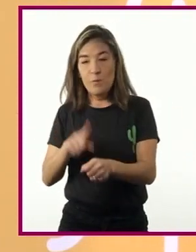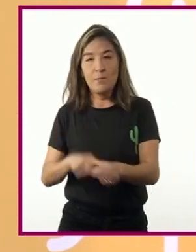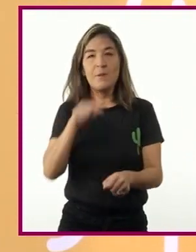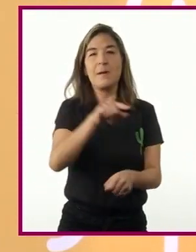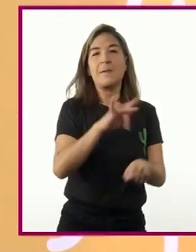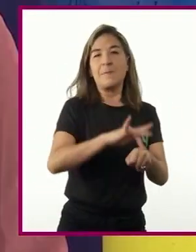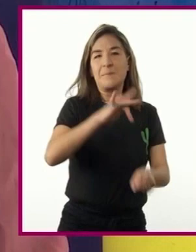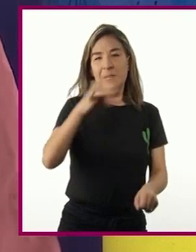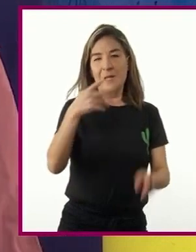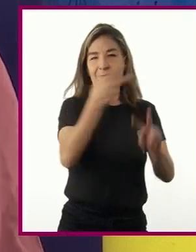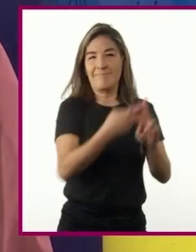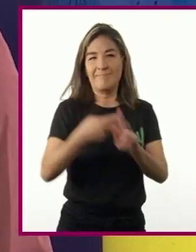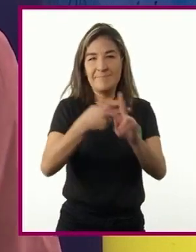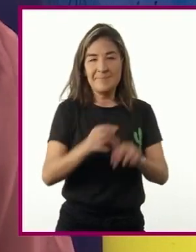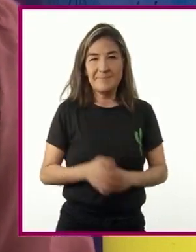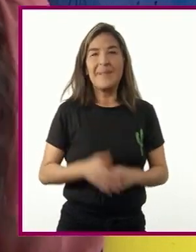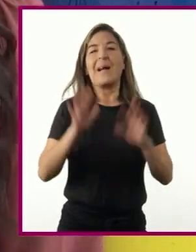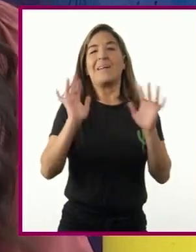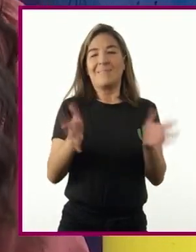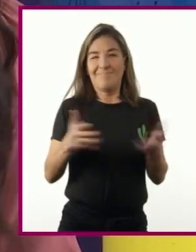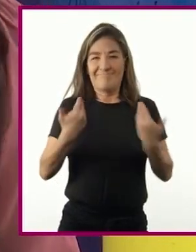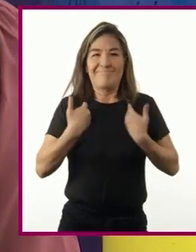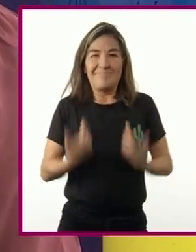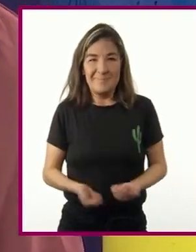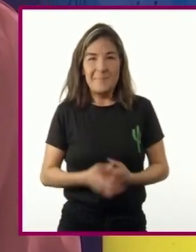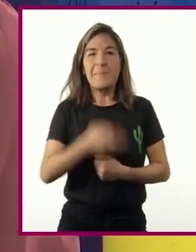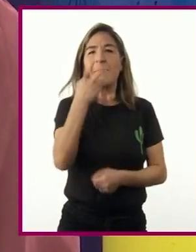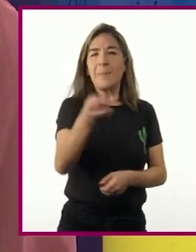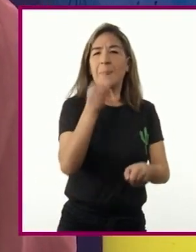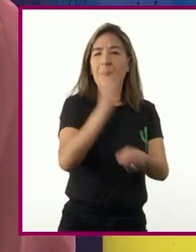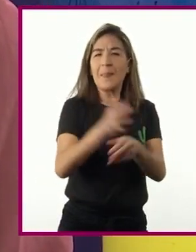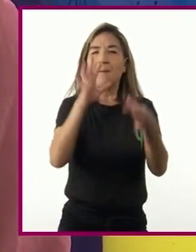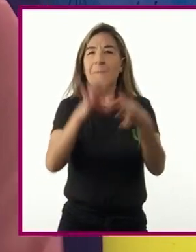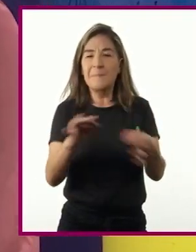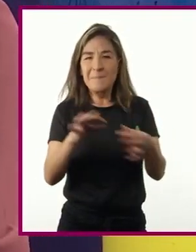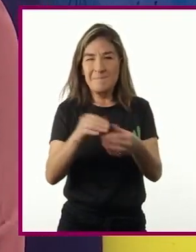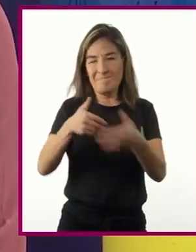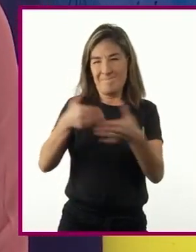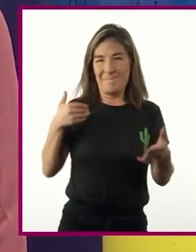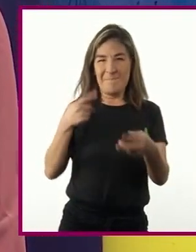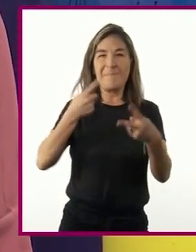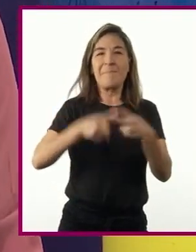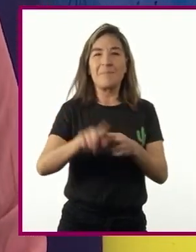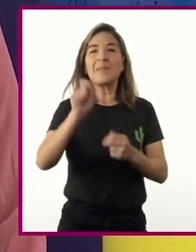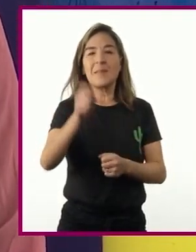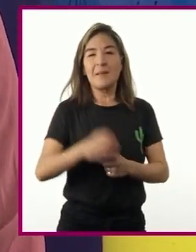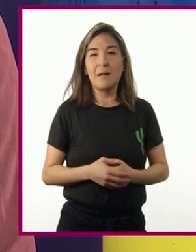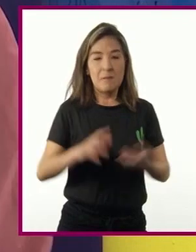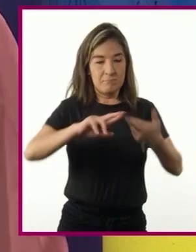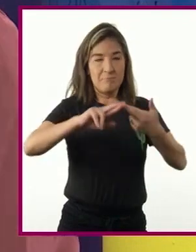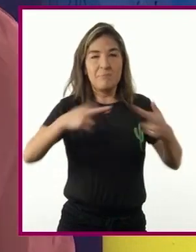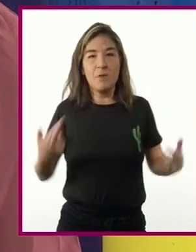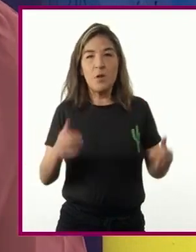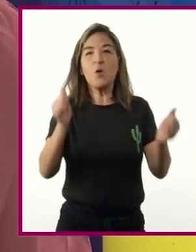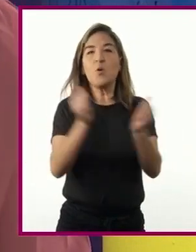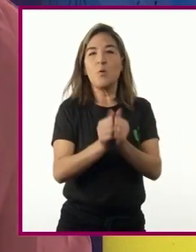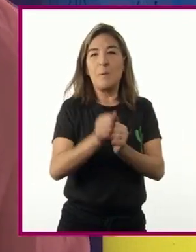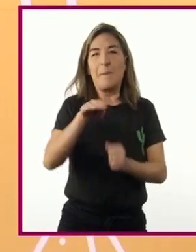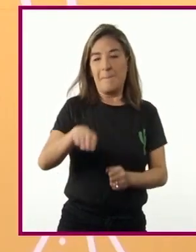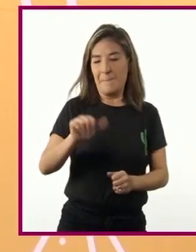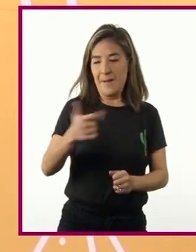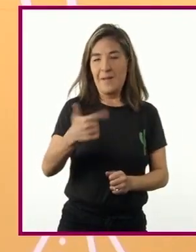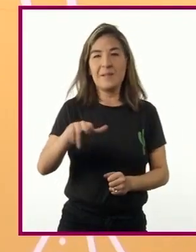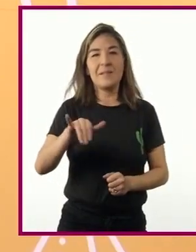las estrellas. Ya entiendo lo que planteábamos en un inicio, que tiene relación con las